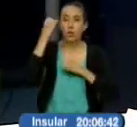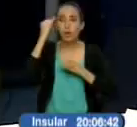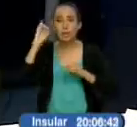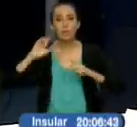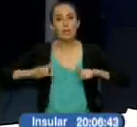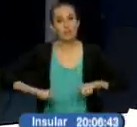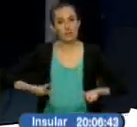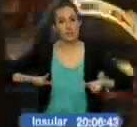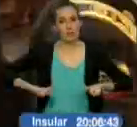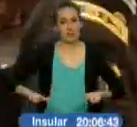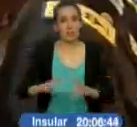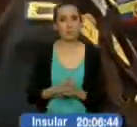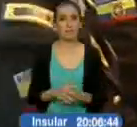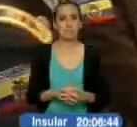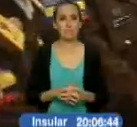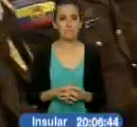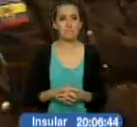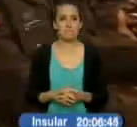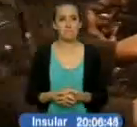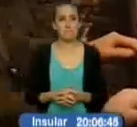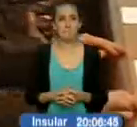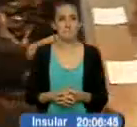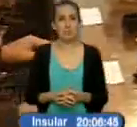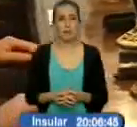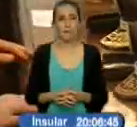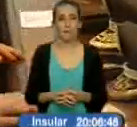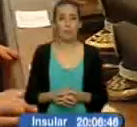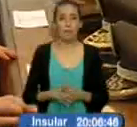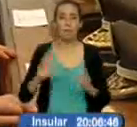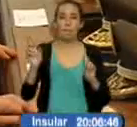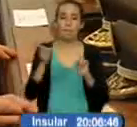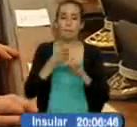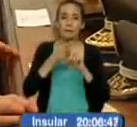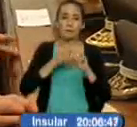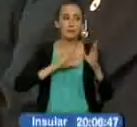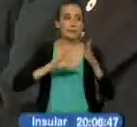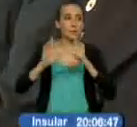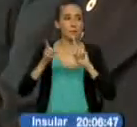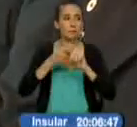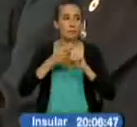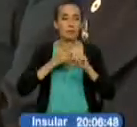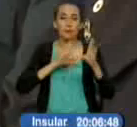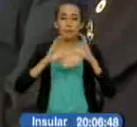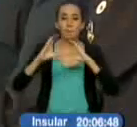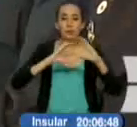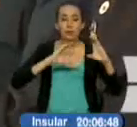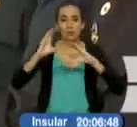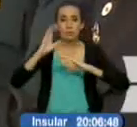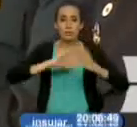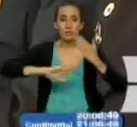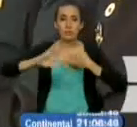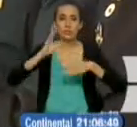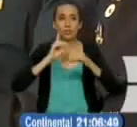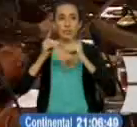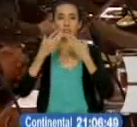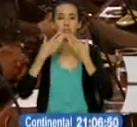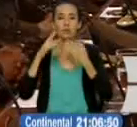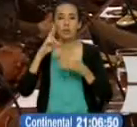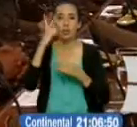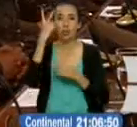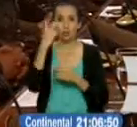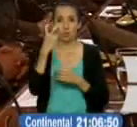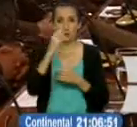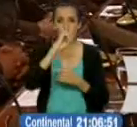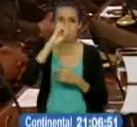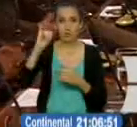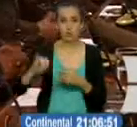Lenín Moreno. Fue como uno de los primeros sectores con los que dialogó. Las cúpulas de la Policía Nacional y Fuerzas Armadas acudieron el pasado 12 de junio al Palacio